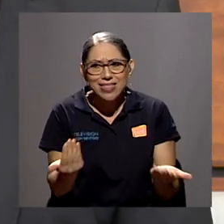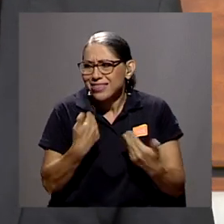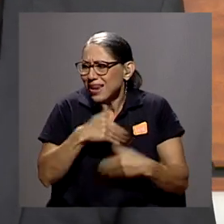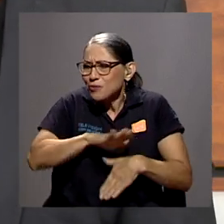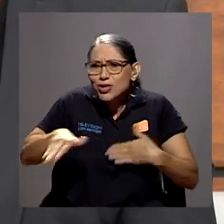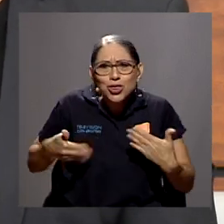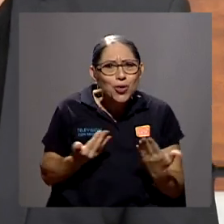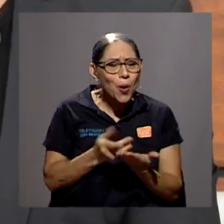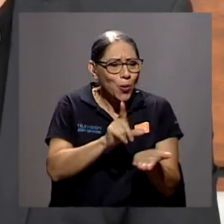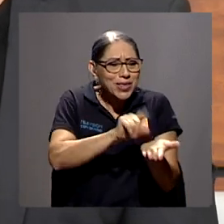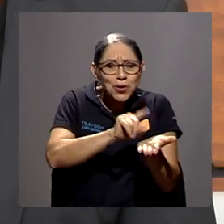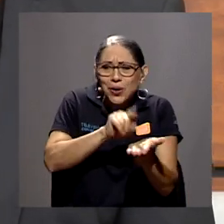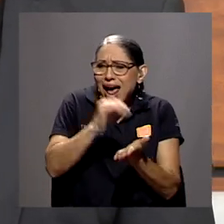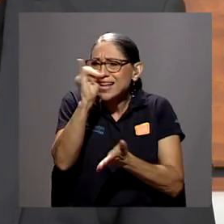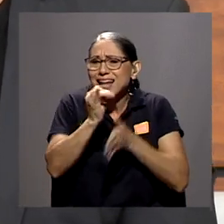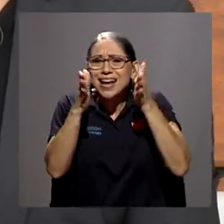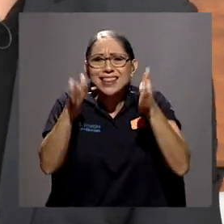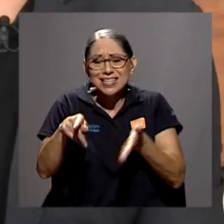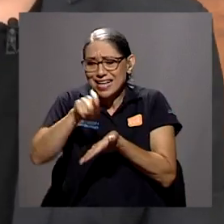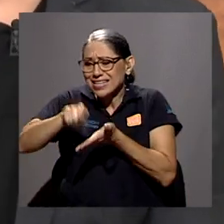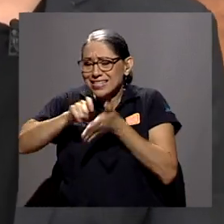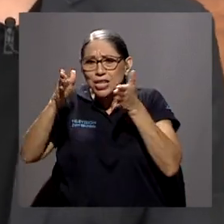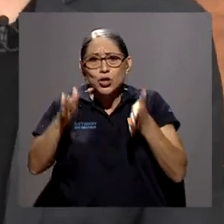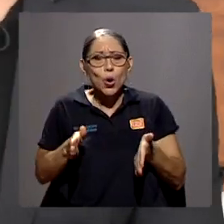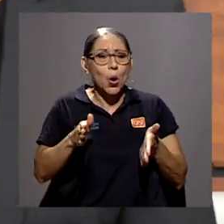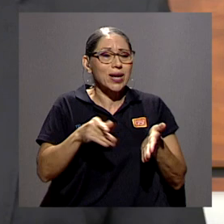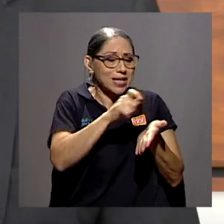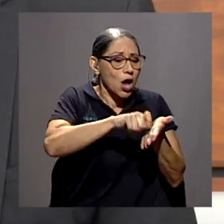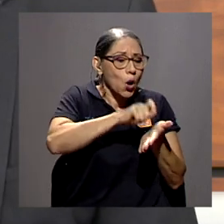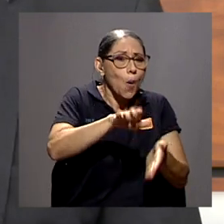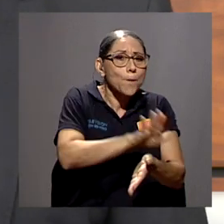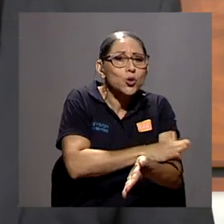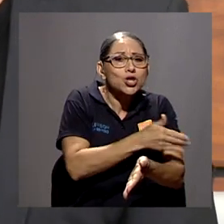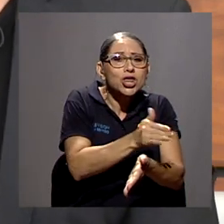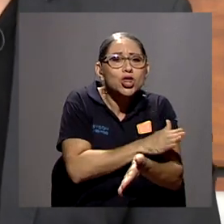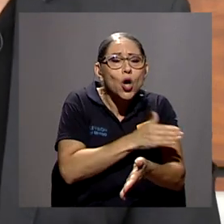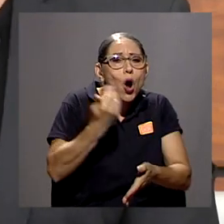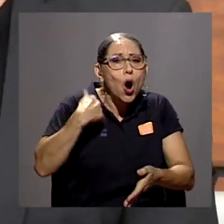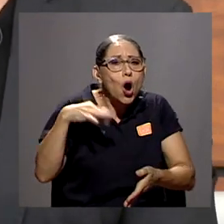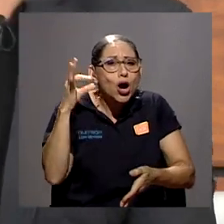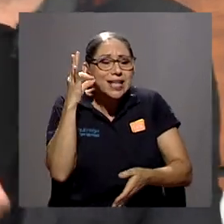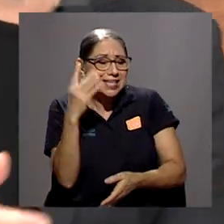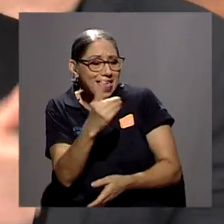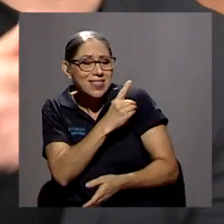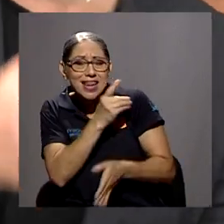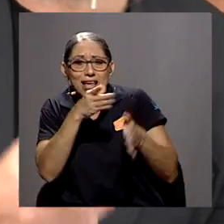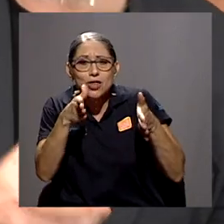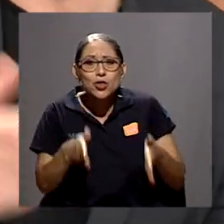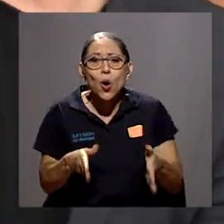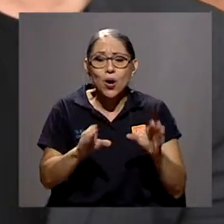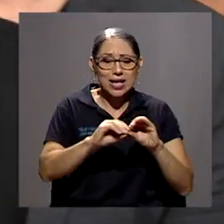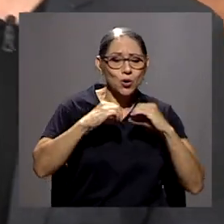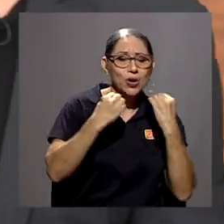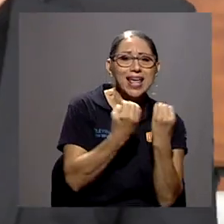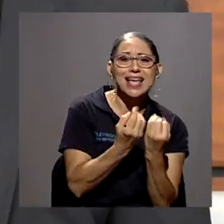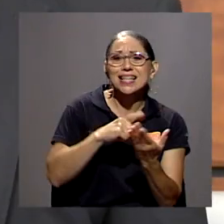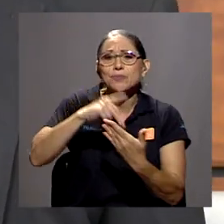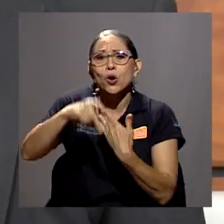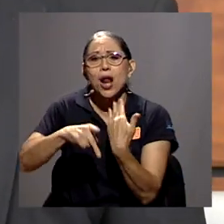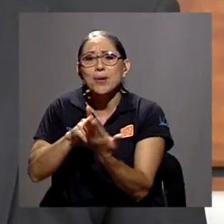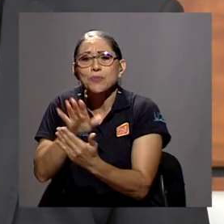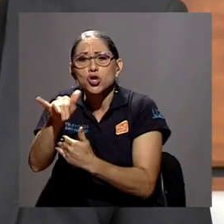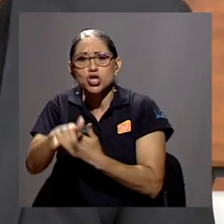editoriales tenemos artistas tenemos escritores tenemos compositores compositoras directores orquestas programas proyectos